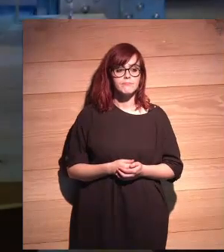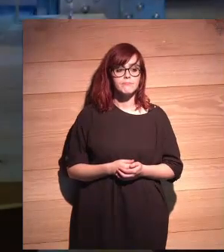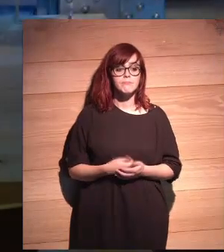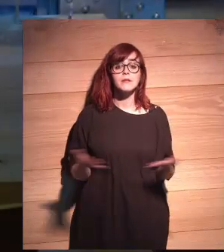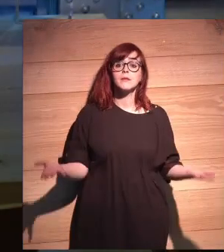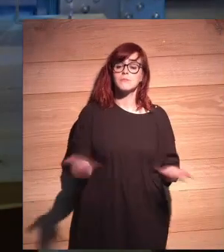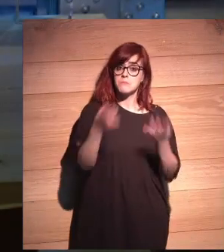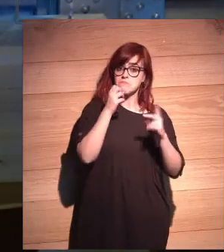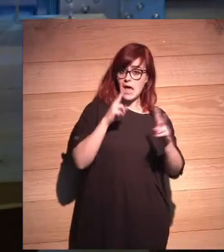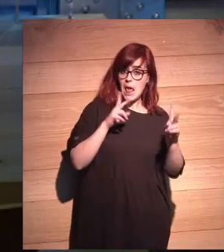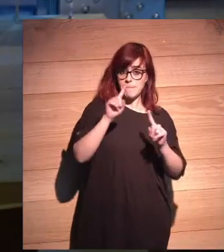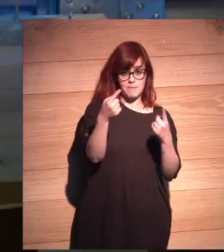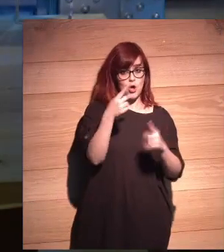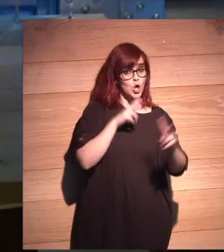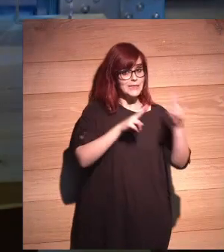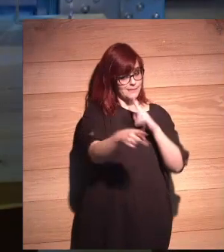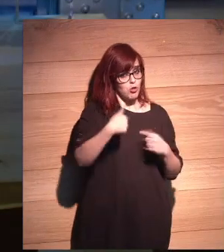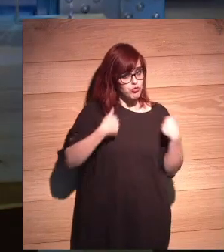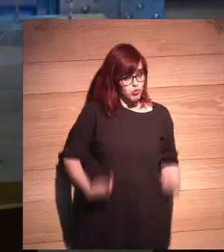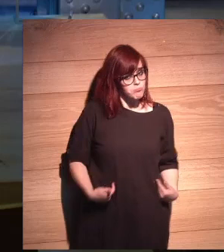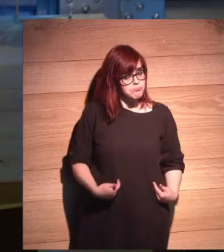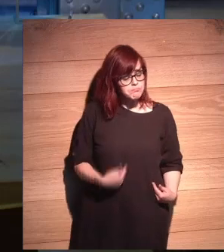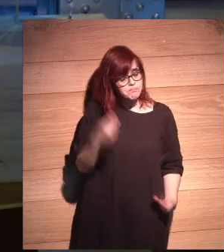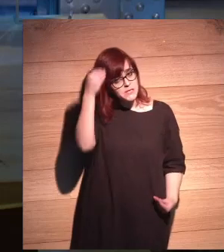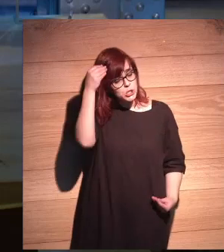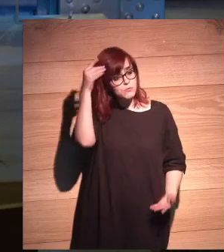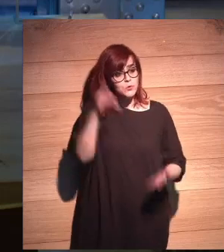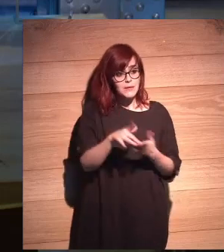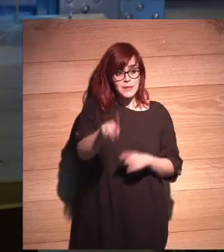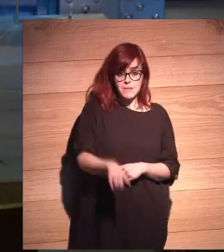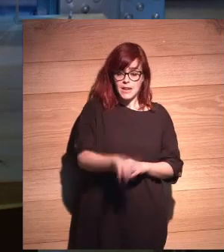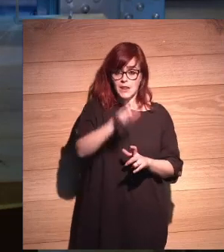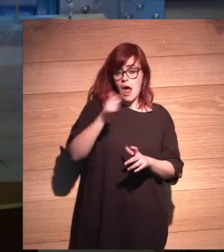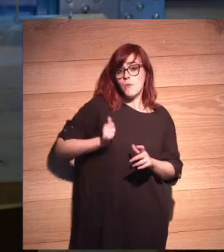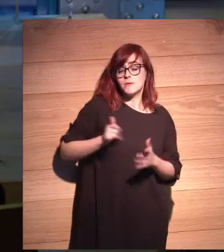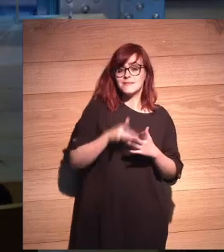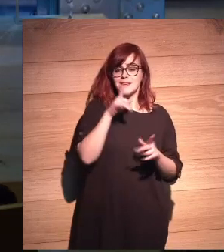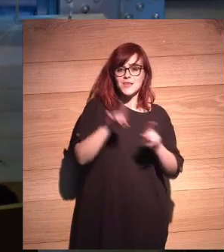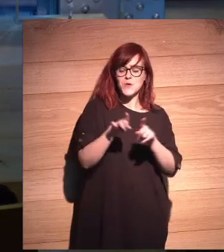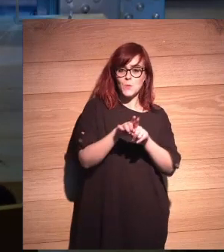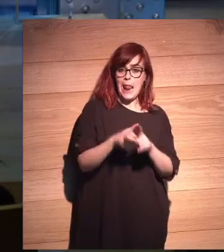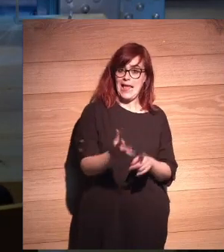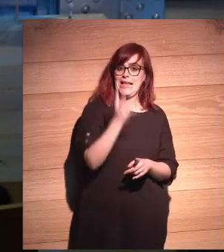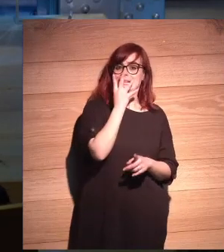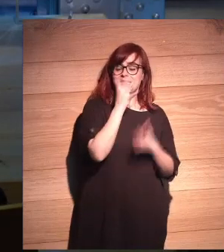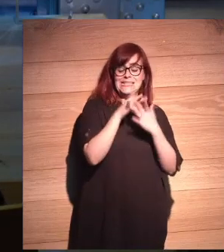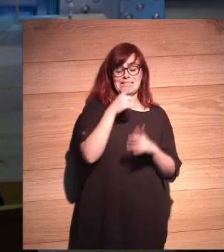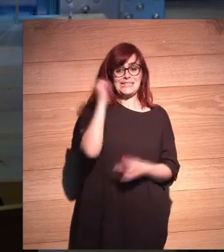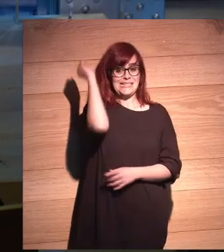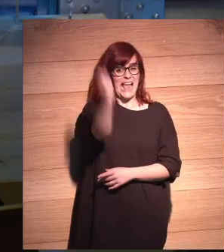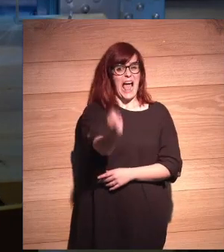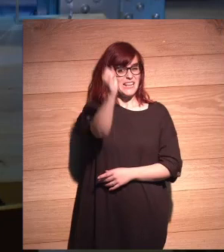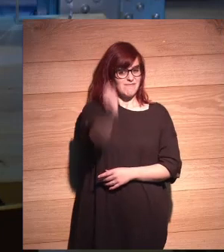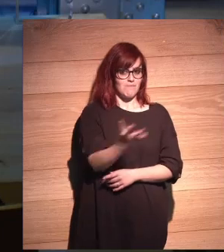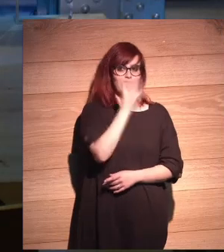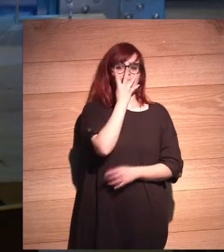Pues a la primera parte puedo contestar yo y también citaría a Jack el Destripador. Vayamos por partes. Ya